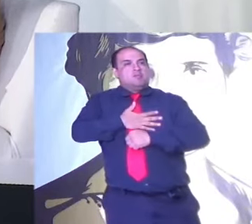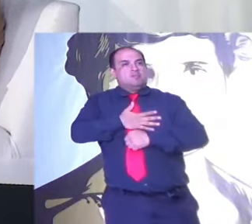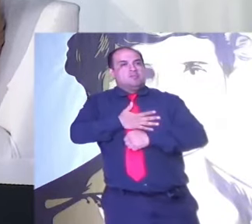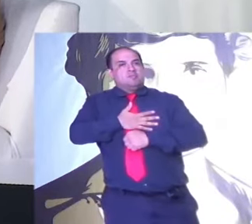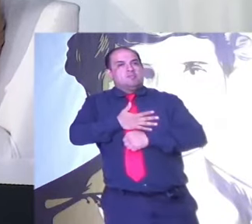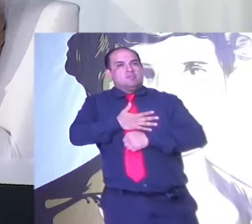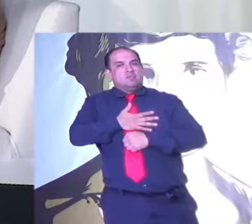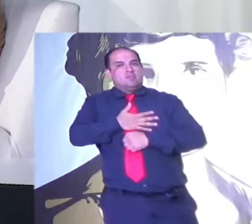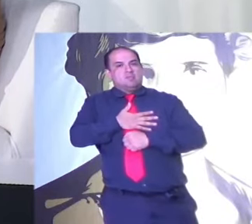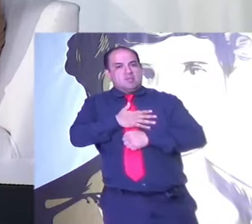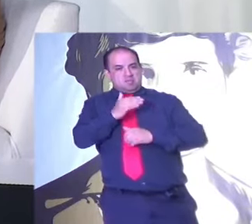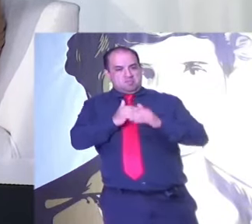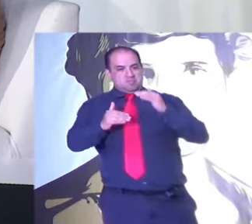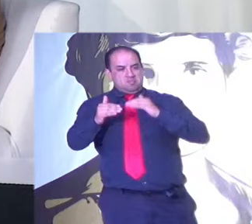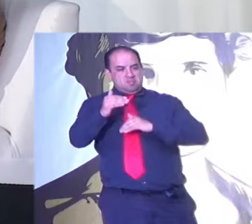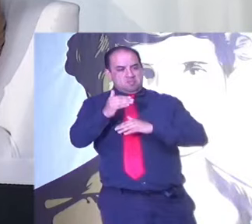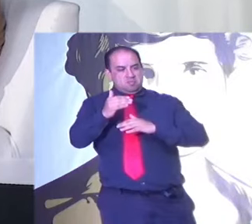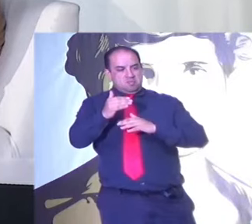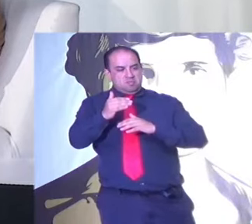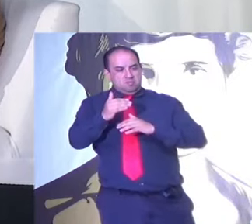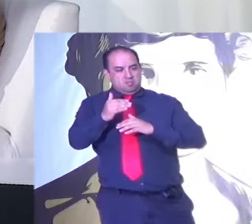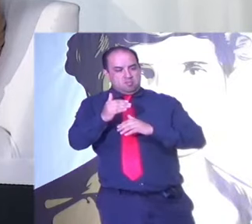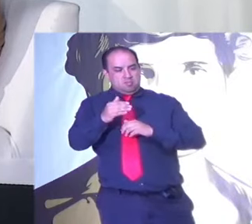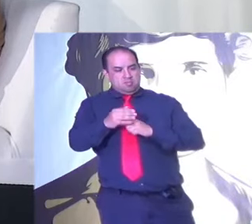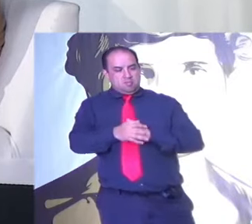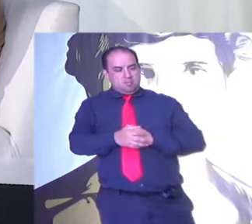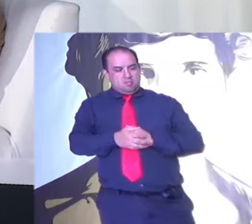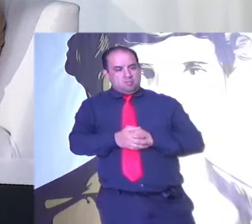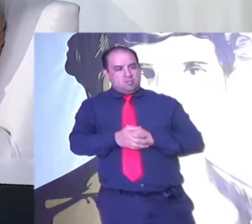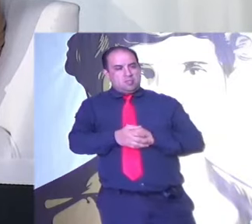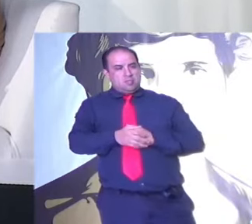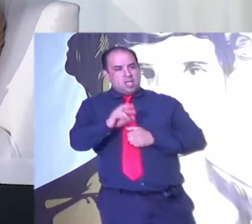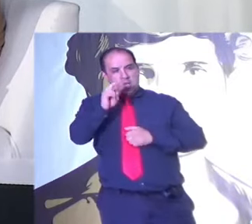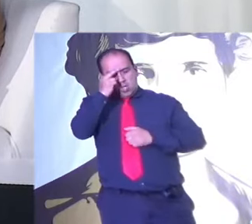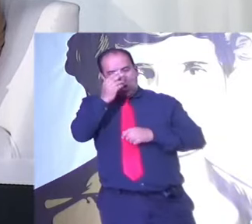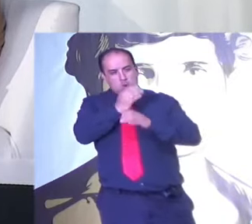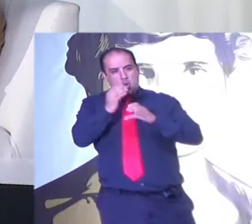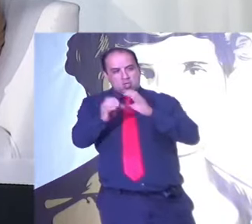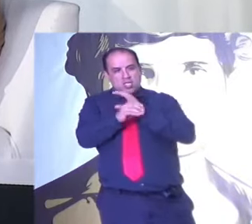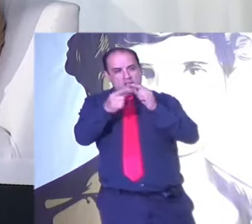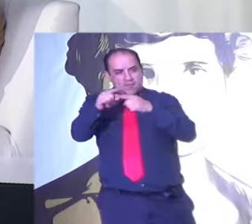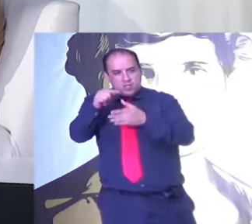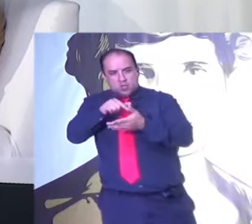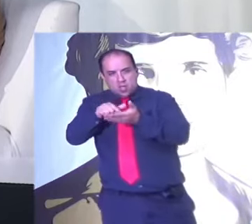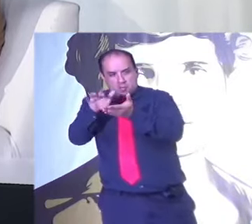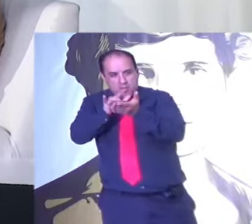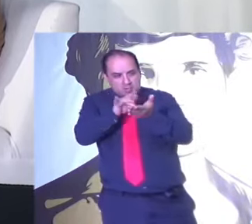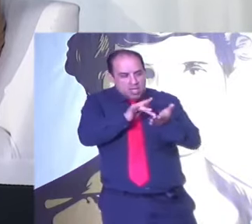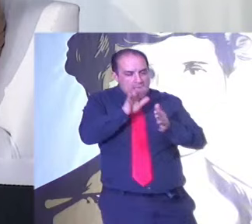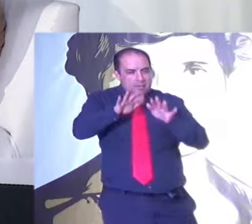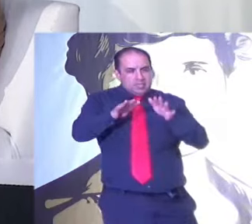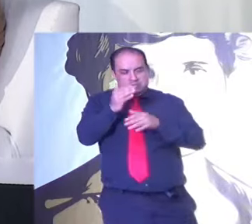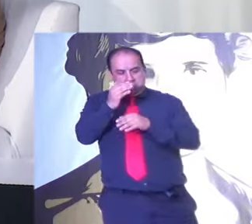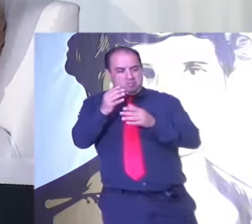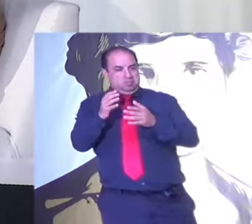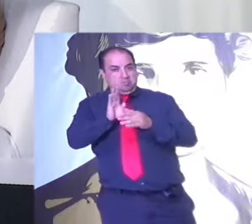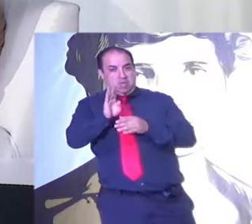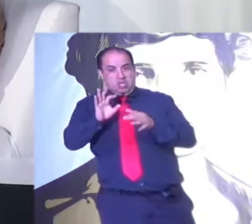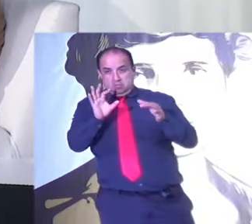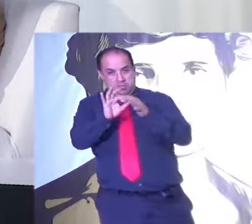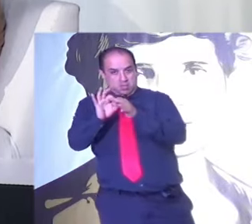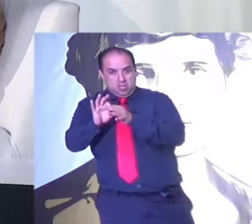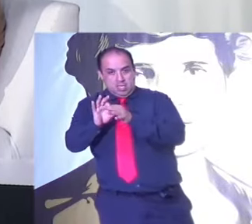lo llamo mashup, ¿no? Así de simplemente revolver cosas de distintas partes, algunas muchas muy ajenas entre ellas, y